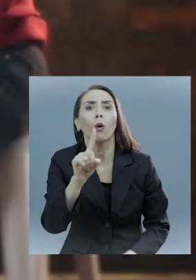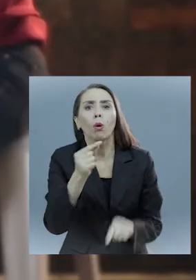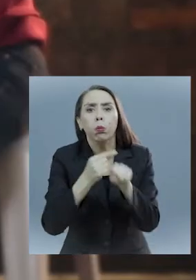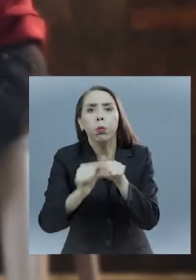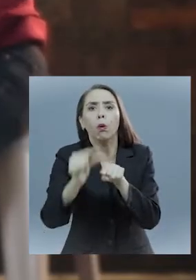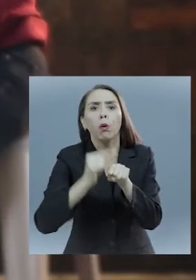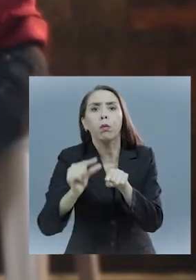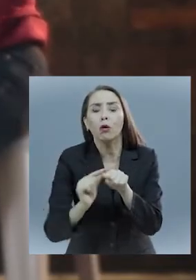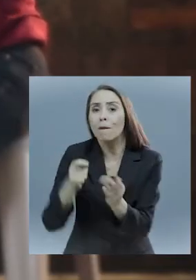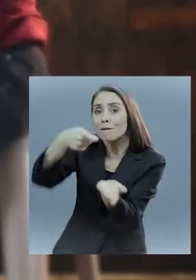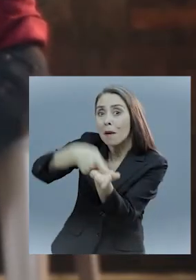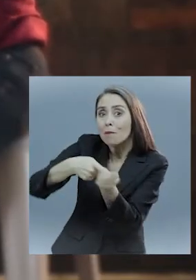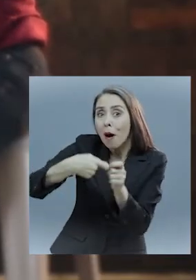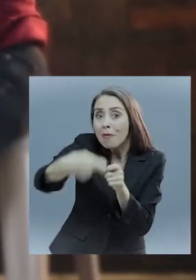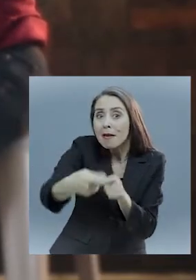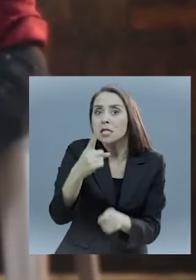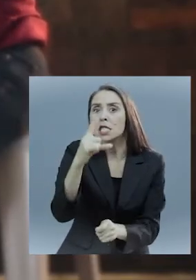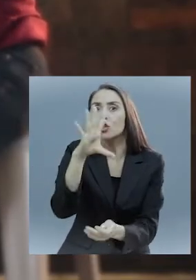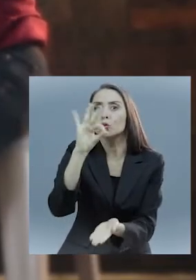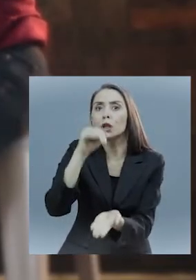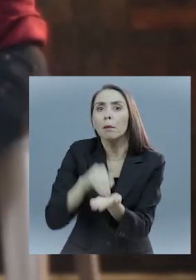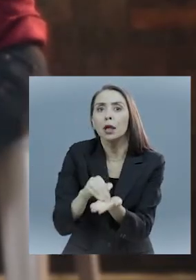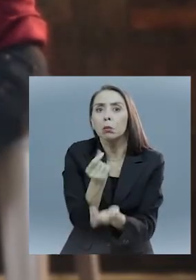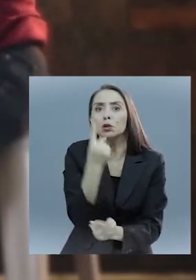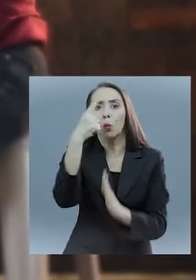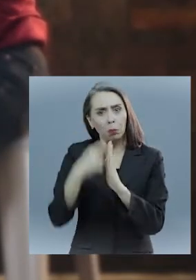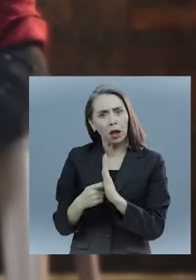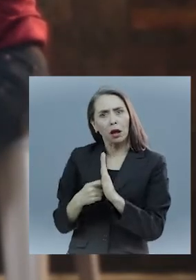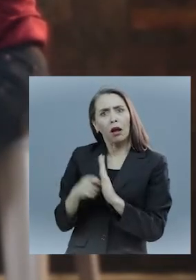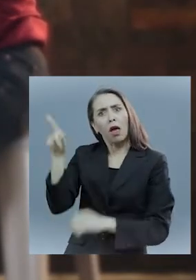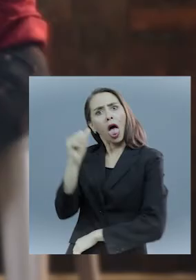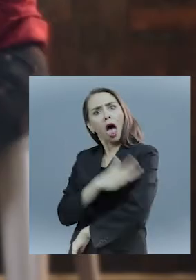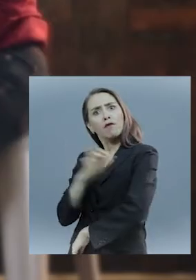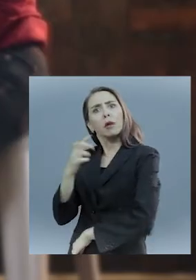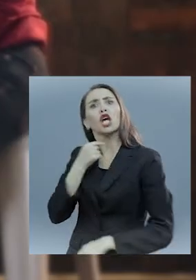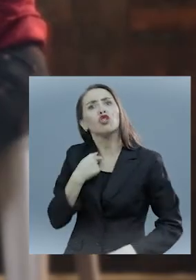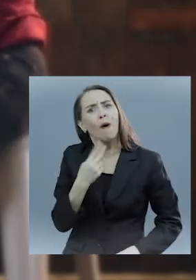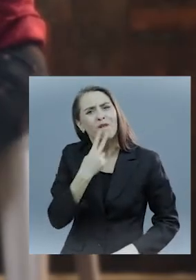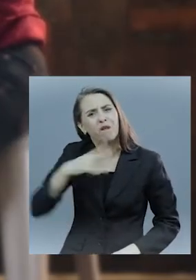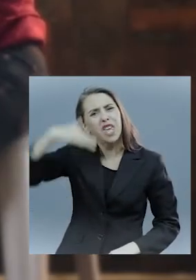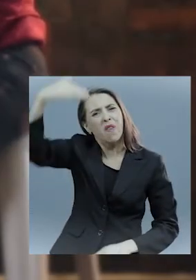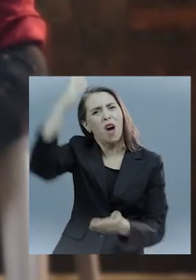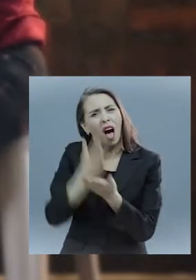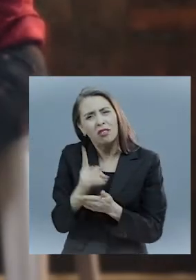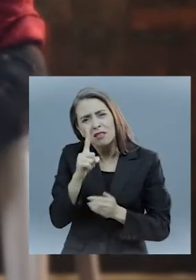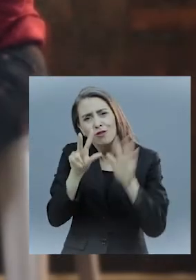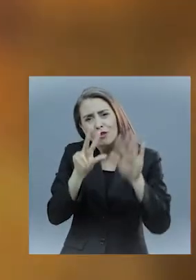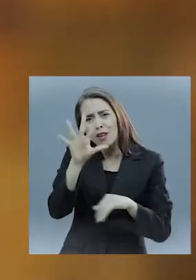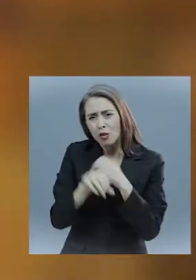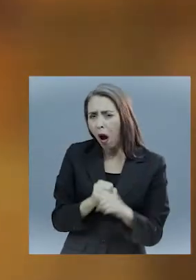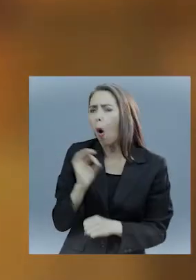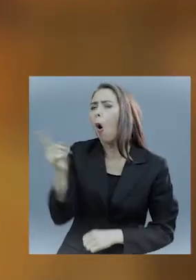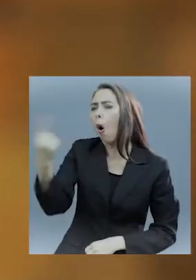vamos a dar de a poco. Le vamos a dar 150 mil al mes. O sea, esta gente me quiere hacer vivir hasta los 135